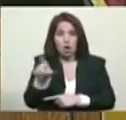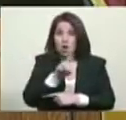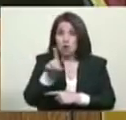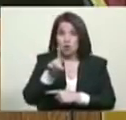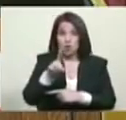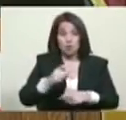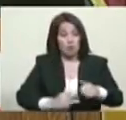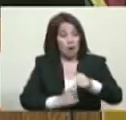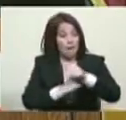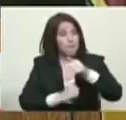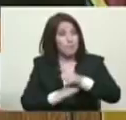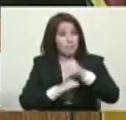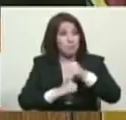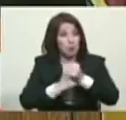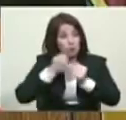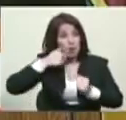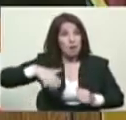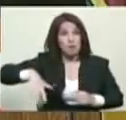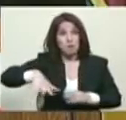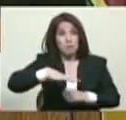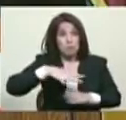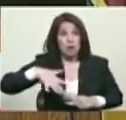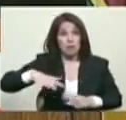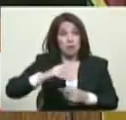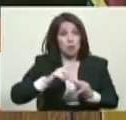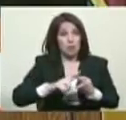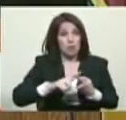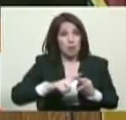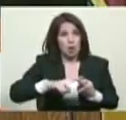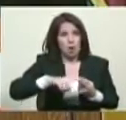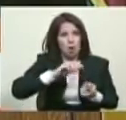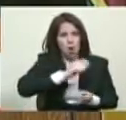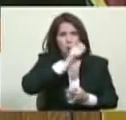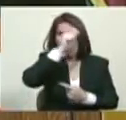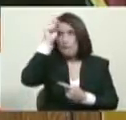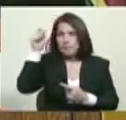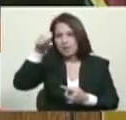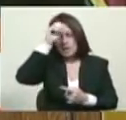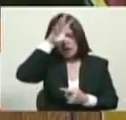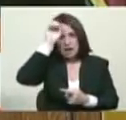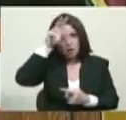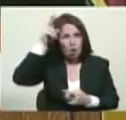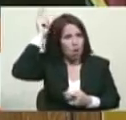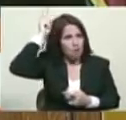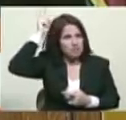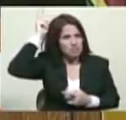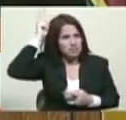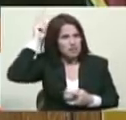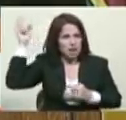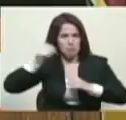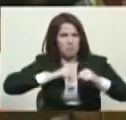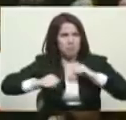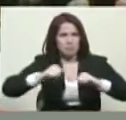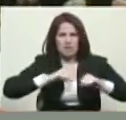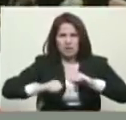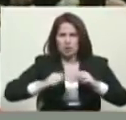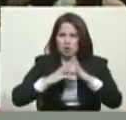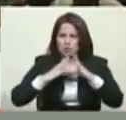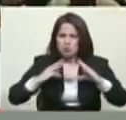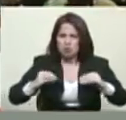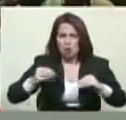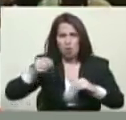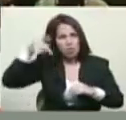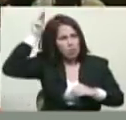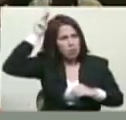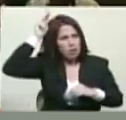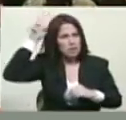los movimientos sociales, sean obreros, mineros, especialmente el movimiento indígena originario de Bolivia, más conocido como Pacto de Unidad. Es